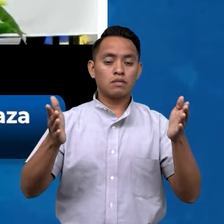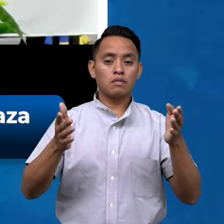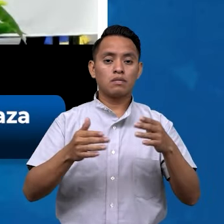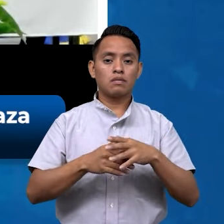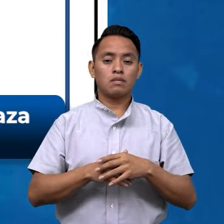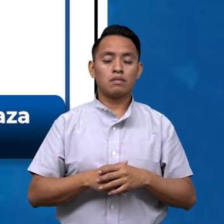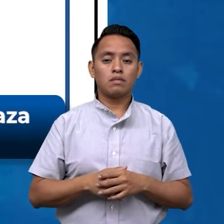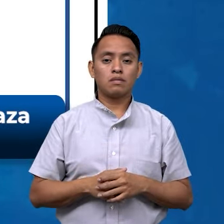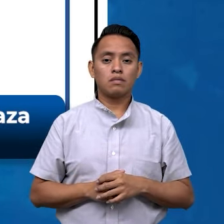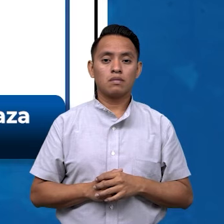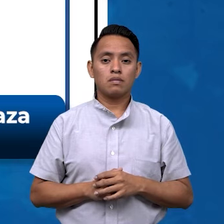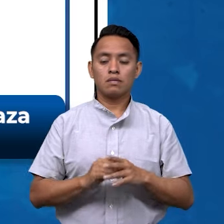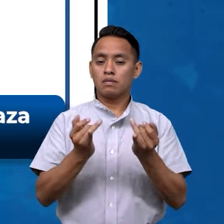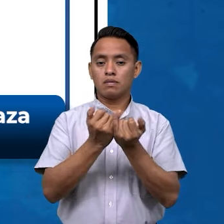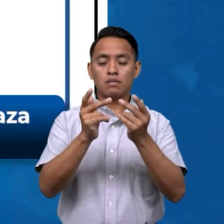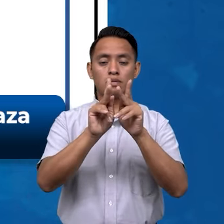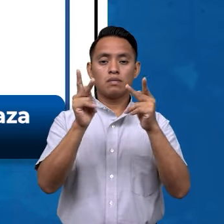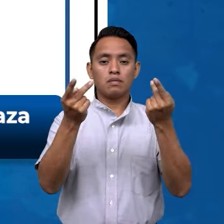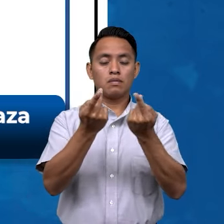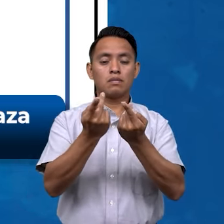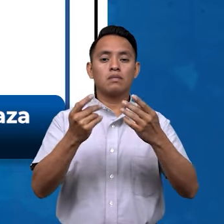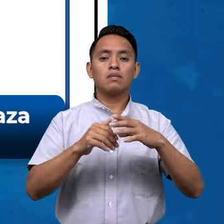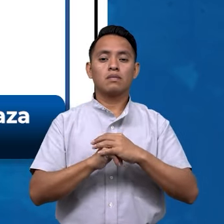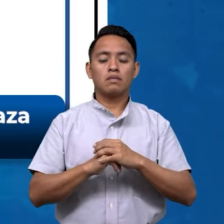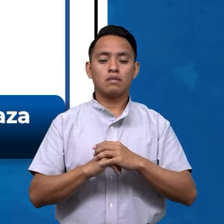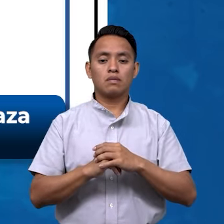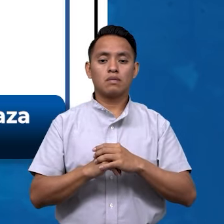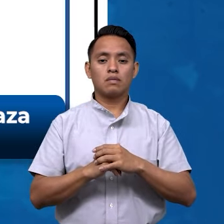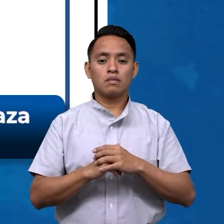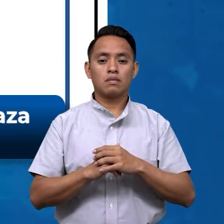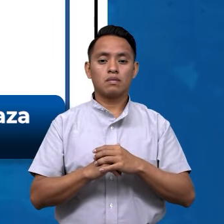extensión y en población, se prevé